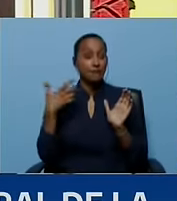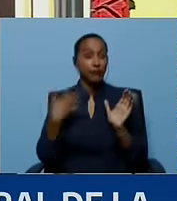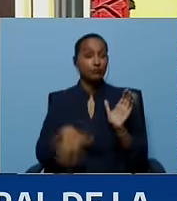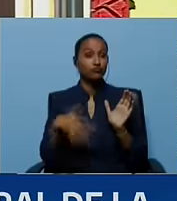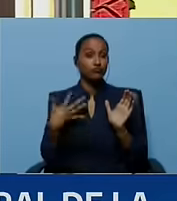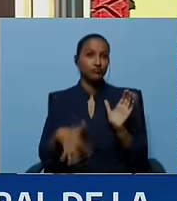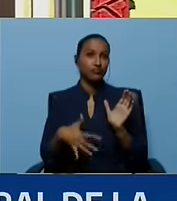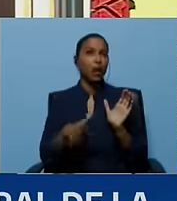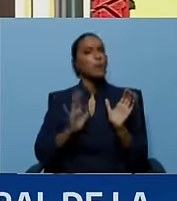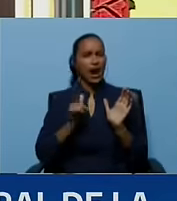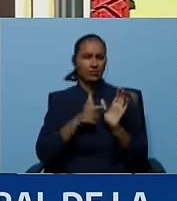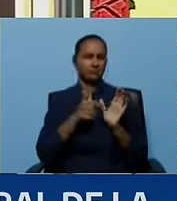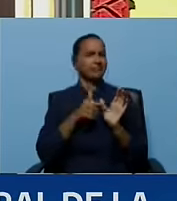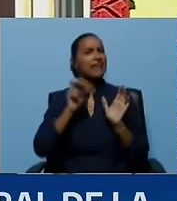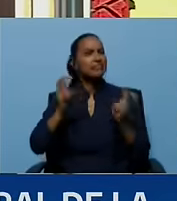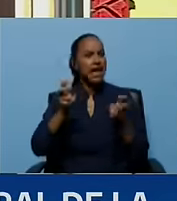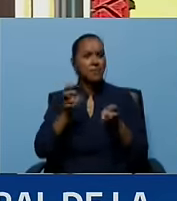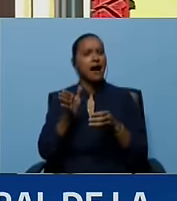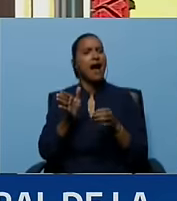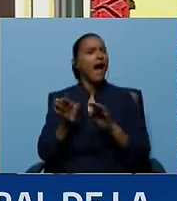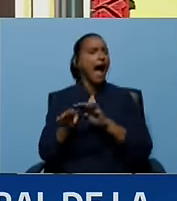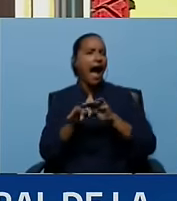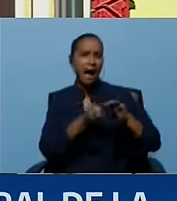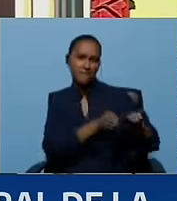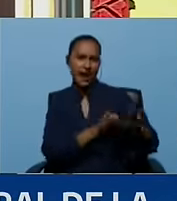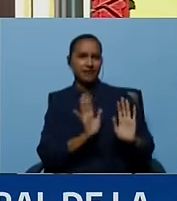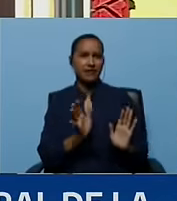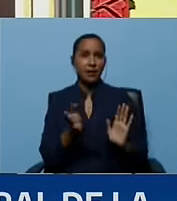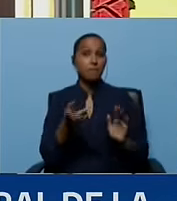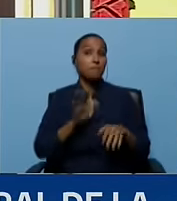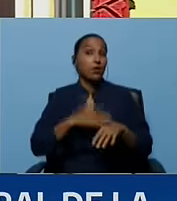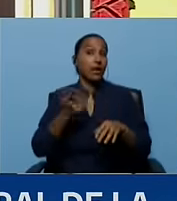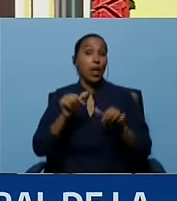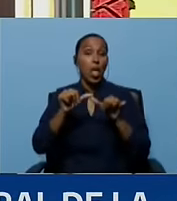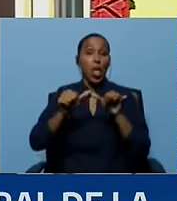Bueno, no lo vamos a hablar ahorita porque si no, nos alargamos.